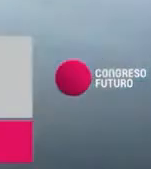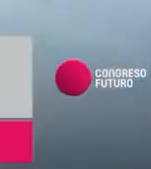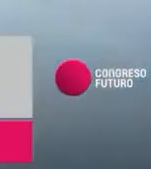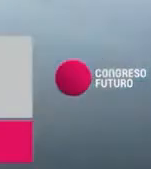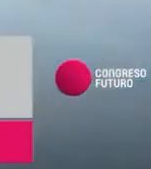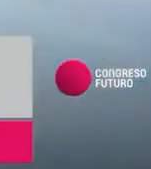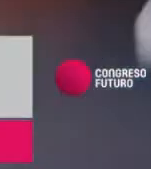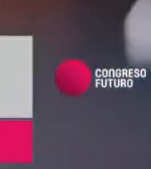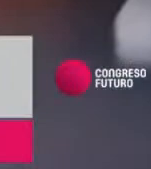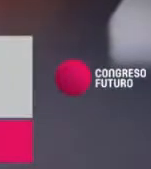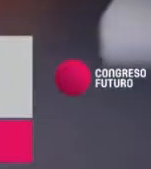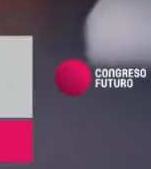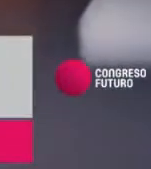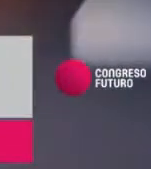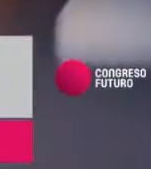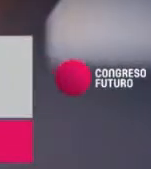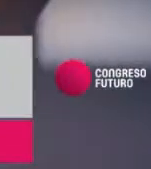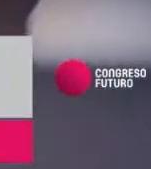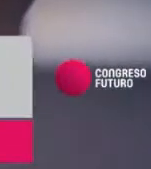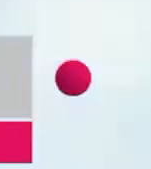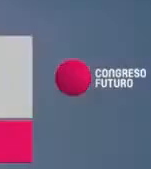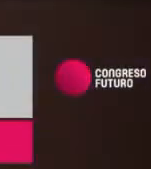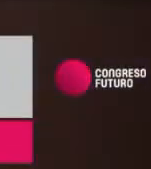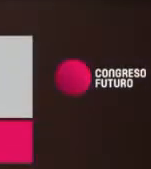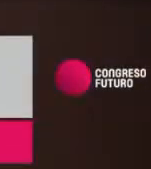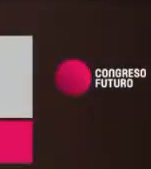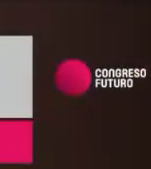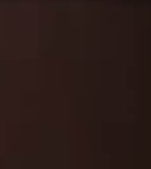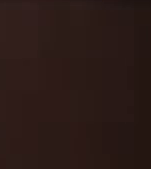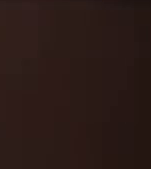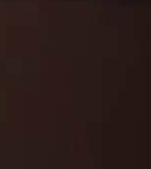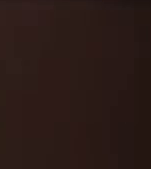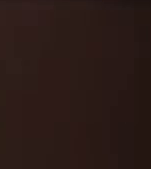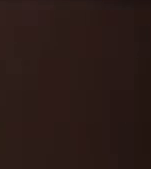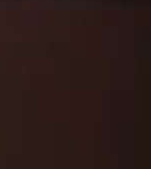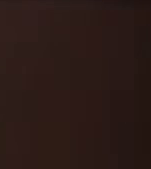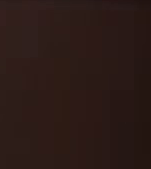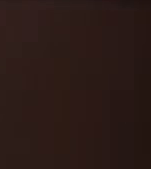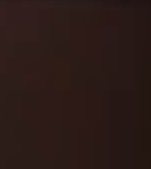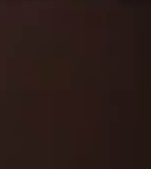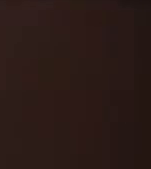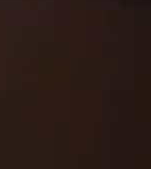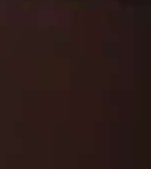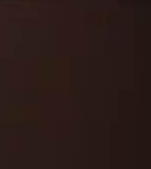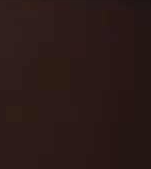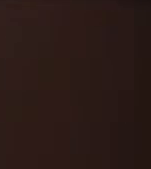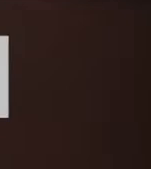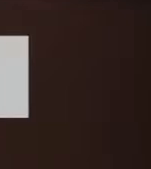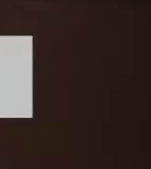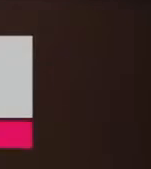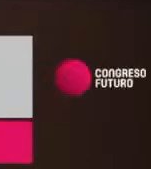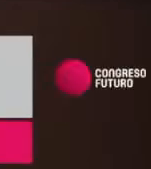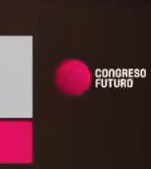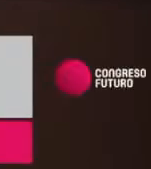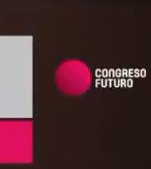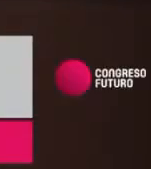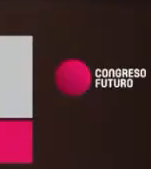desafíos 2022. Es la necesidad de regular la inteligencia artificial. Hemos visto que hay sesgos de género, sesgos